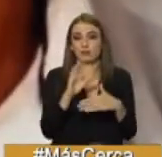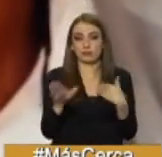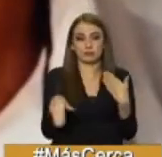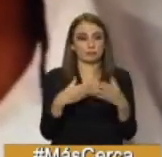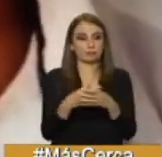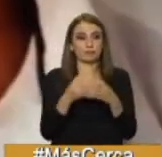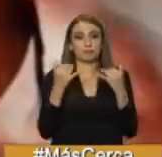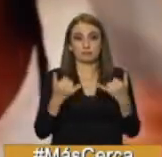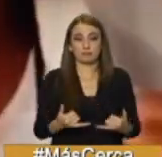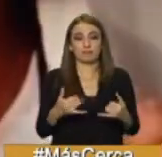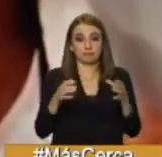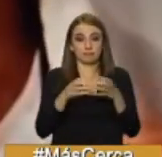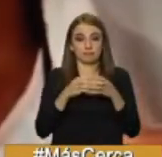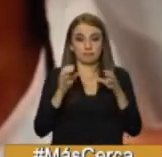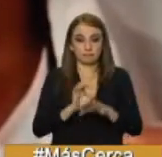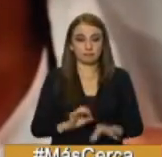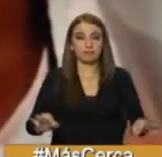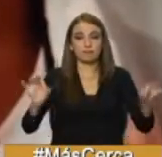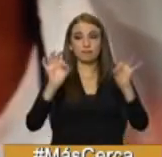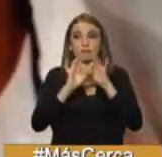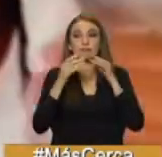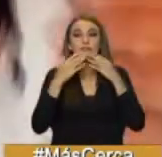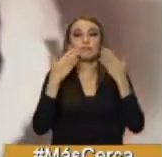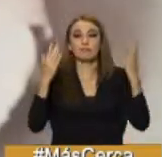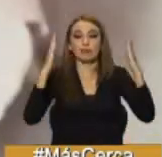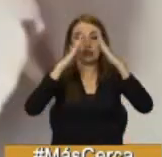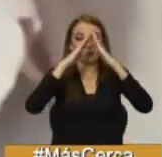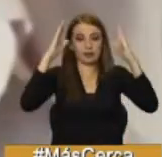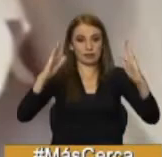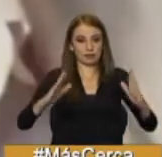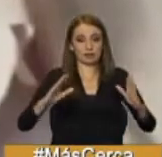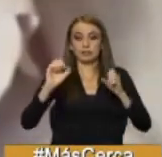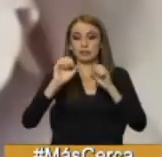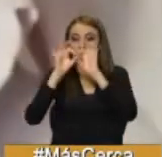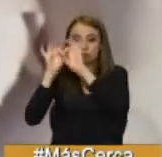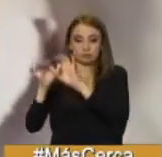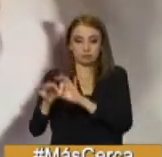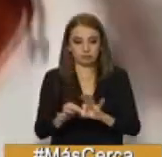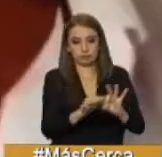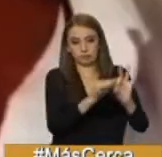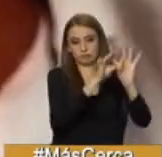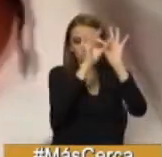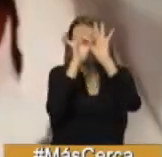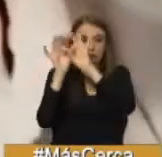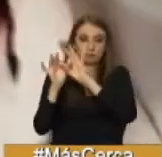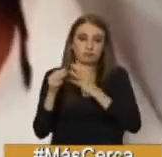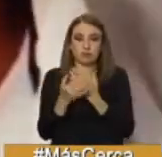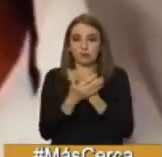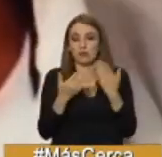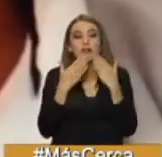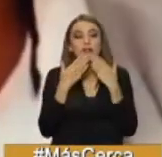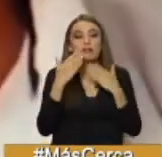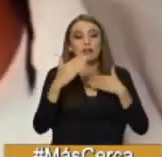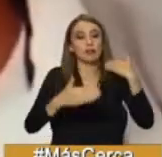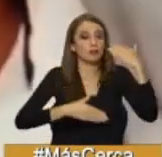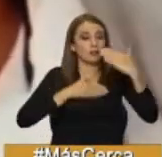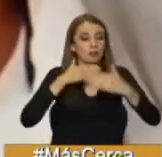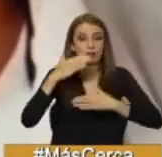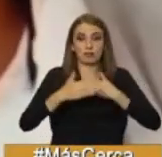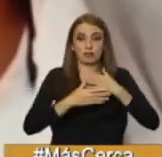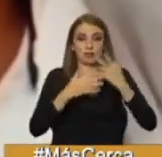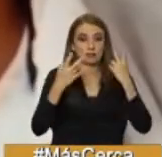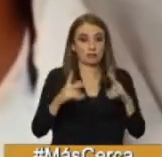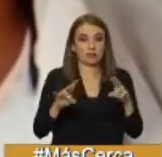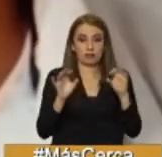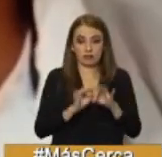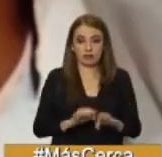propongamos al niño, incluyendo las rutinas de la casa, en lo que son quehaceres domésticos, y otras cosas que ellos pueden participar, tratar